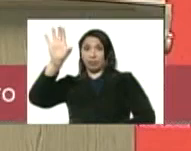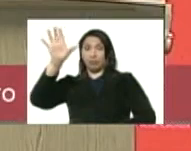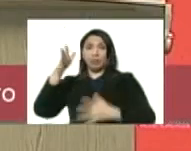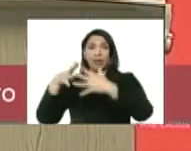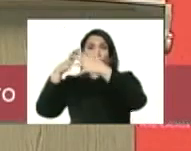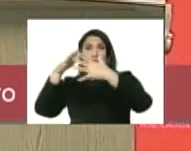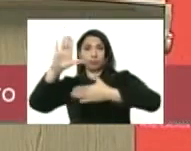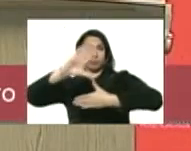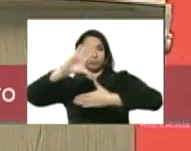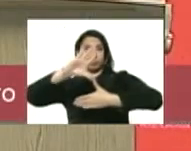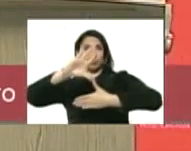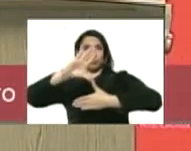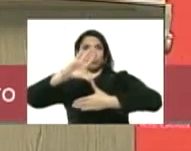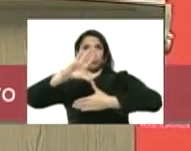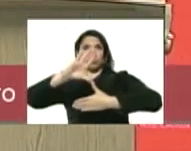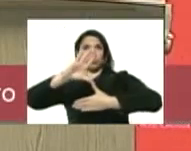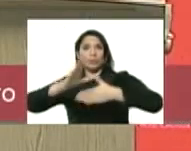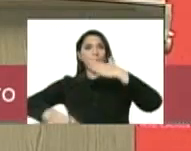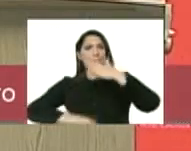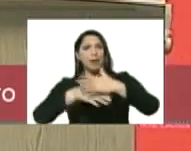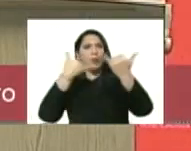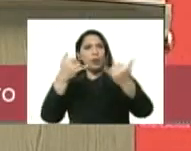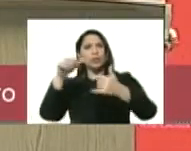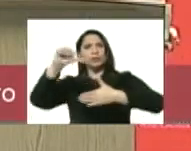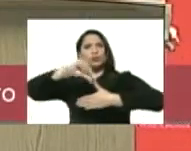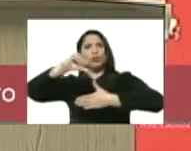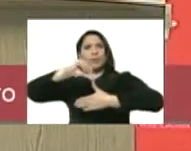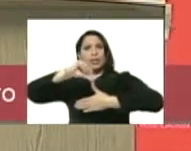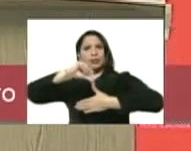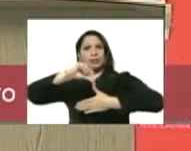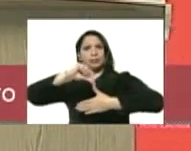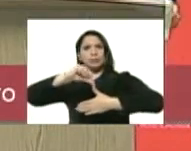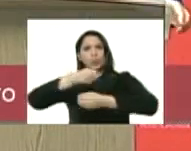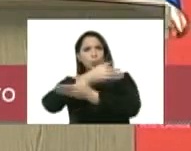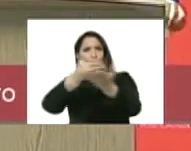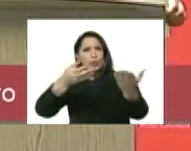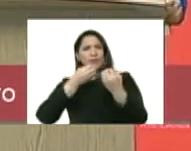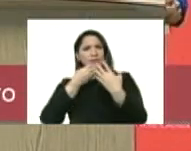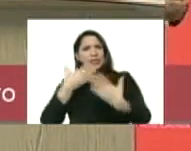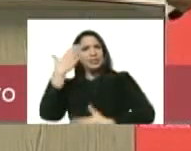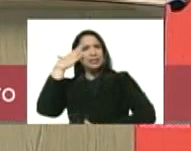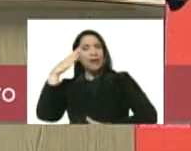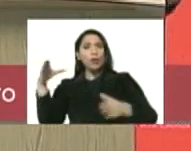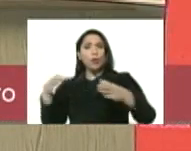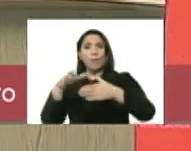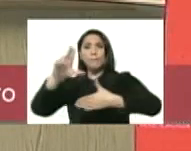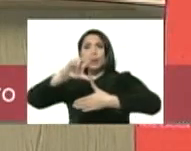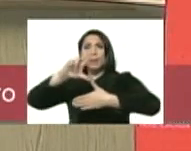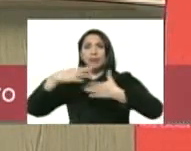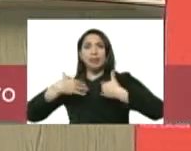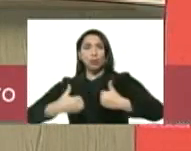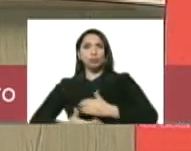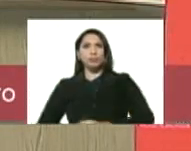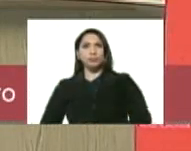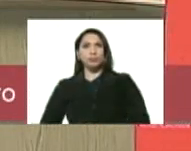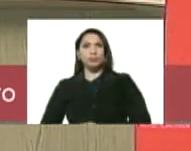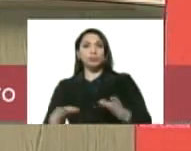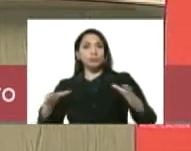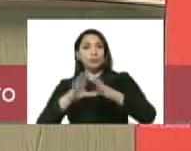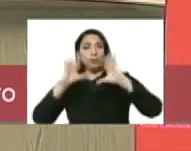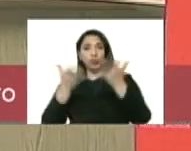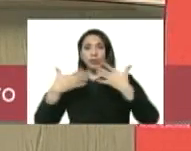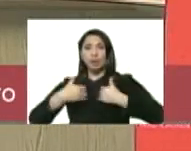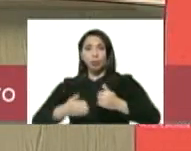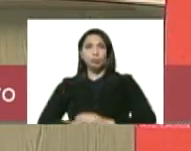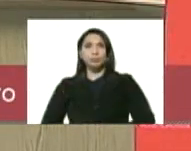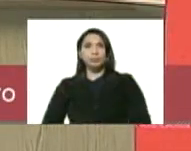nuestro continente. Vamos ahora a Sudamérica. Ustedes bien saben que la Organización Panamericana de la Salud y la Organización